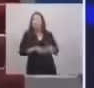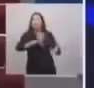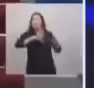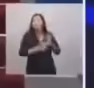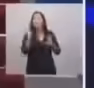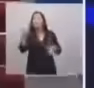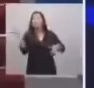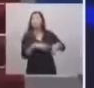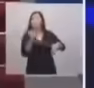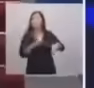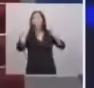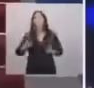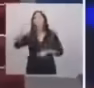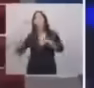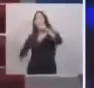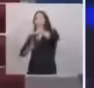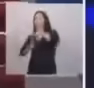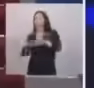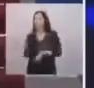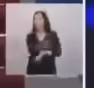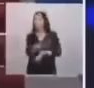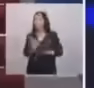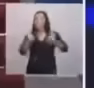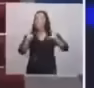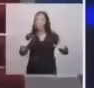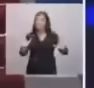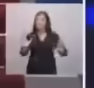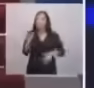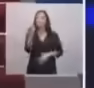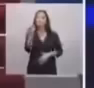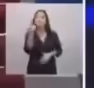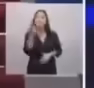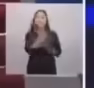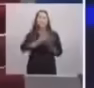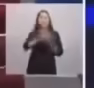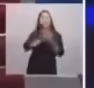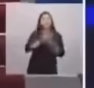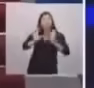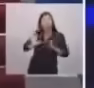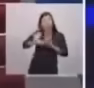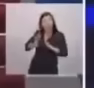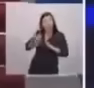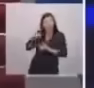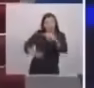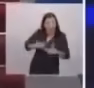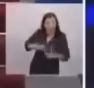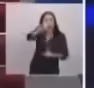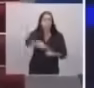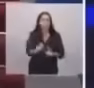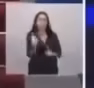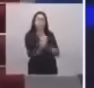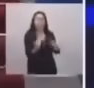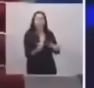ese sería el fin del cepo y no va a ser de un día para el otro Entonces vamos a seguir con un Dólar Blu y la pregunta es qué tipo de cambio